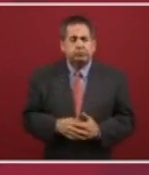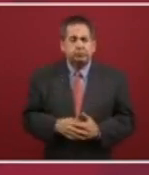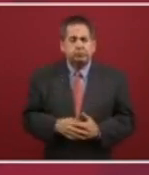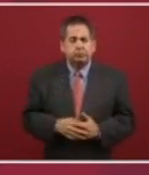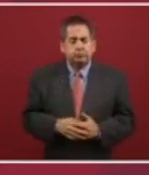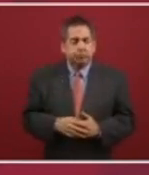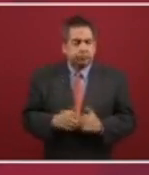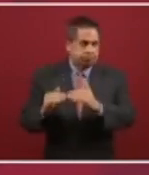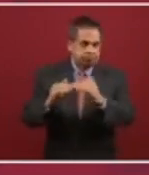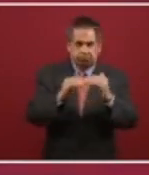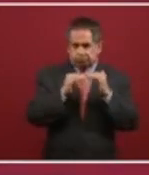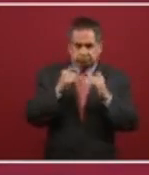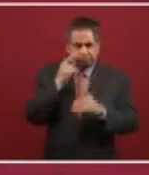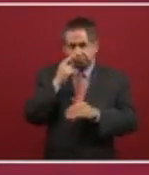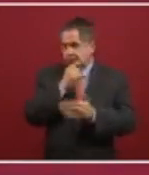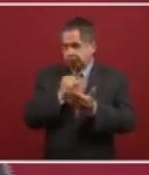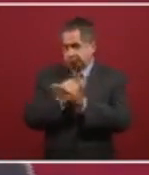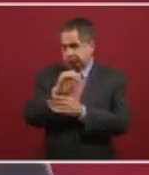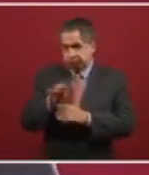democrática,